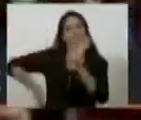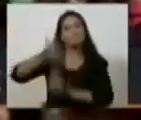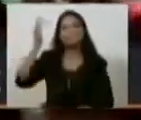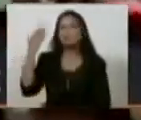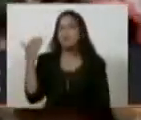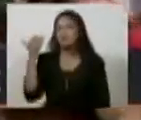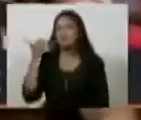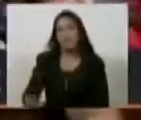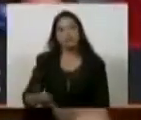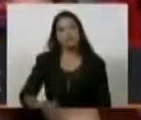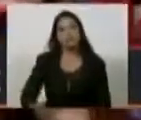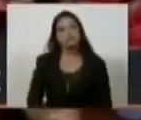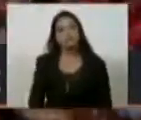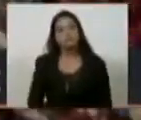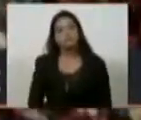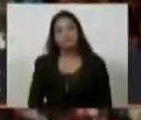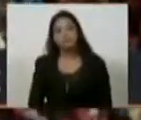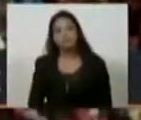porque te vas, Nicolás.